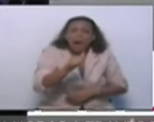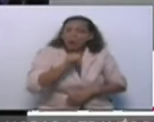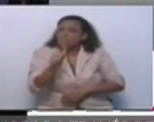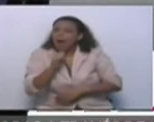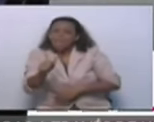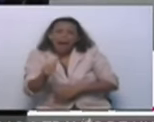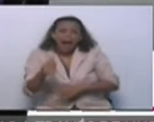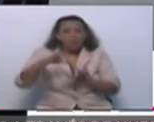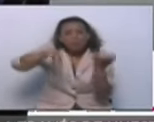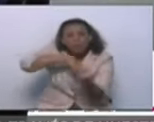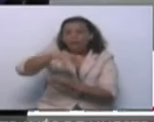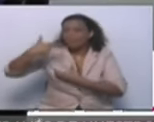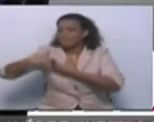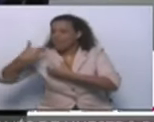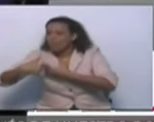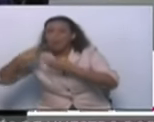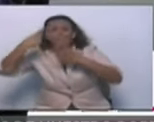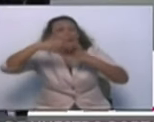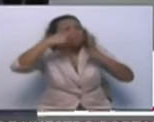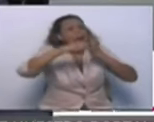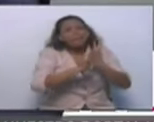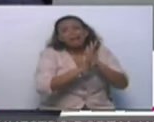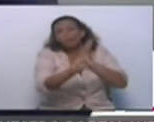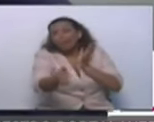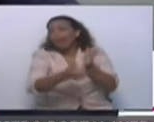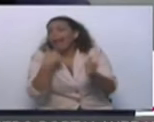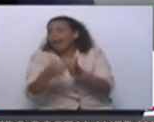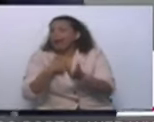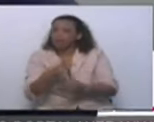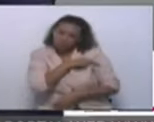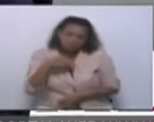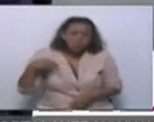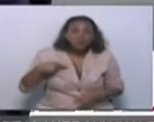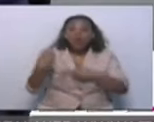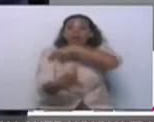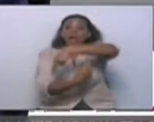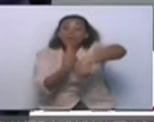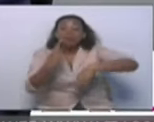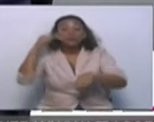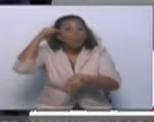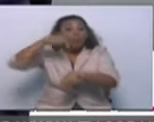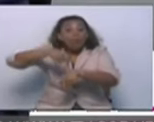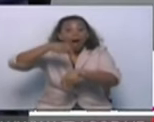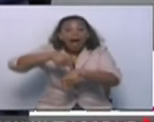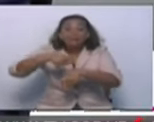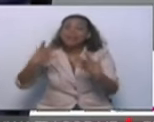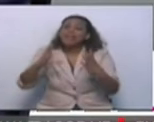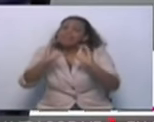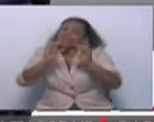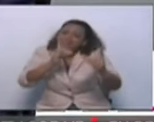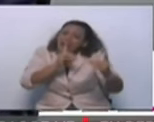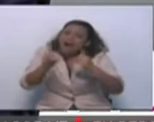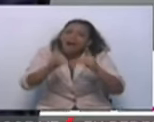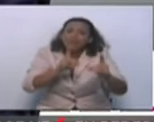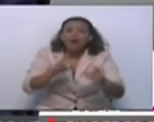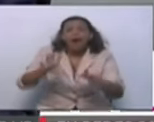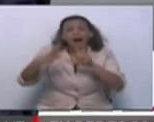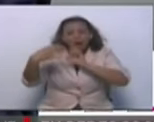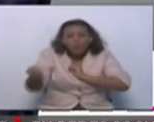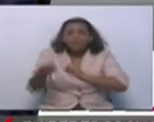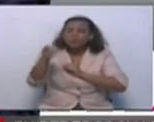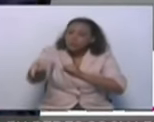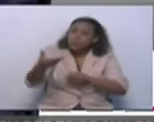fue el sabotaje petrolero, etcétera, todo lo que... Así que nosotros, nuestra revolución bolivariana es hija del diálogo, de la capacidad de